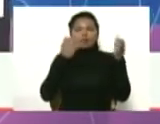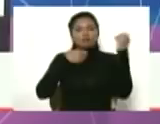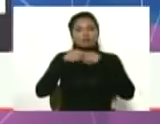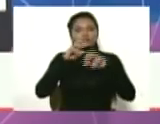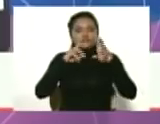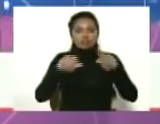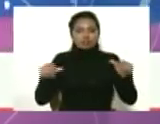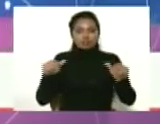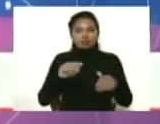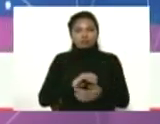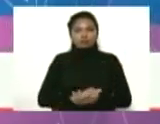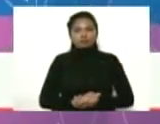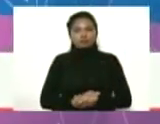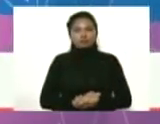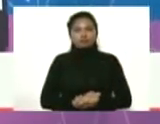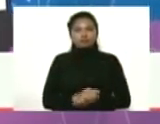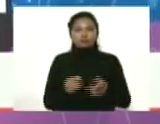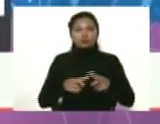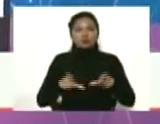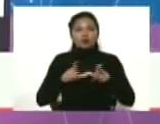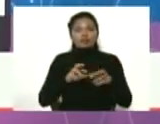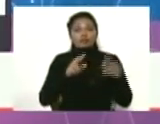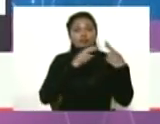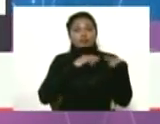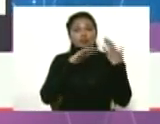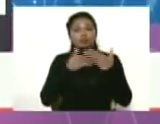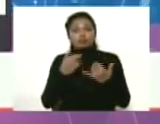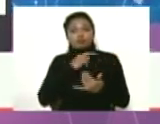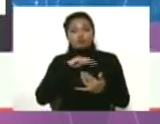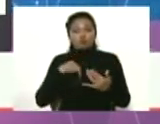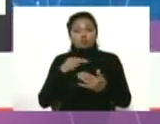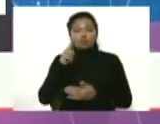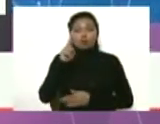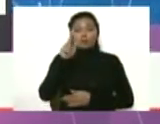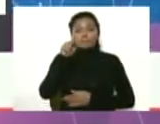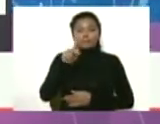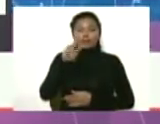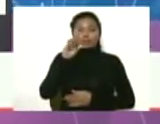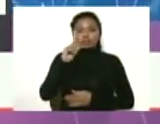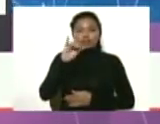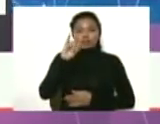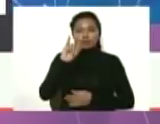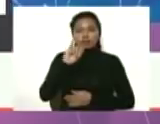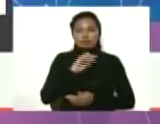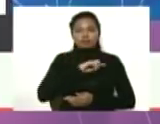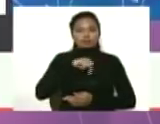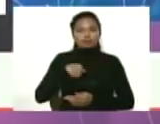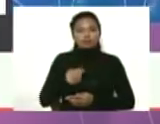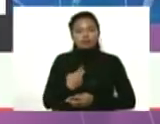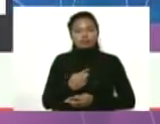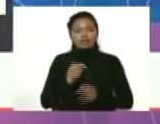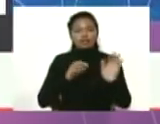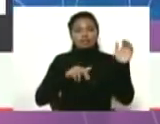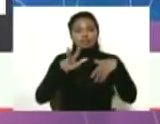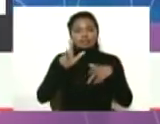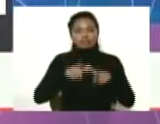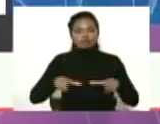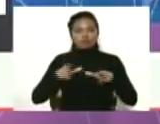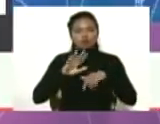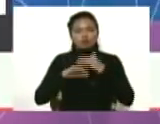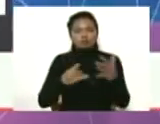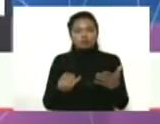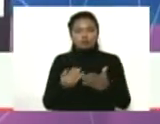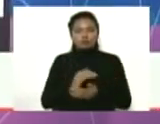territorio. El área de responsabilidad de nuestra UPDI está conformada por 3 hectáreas, de